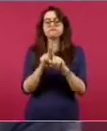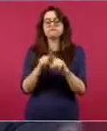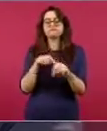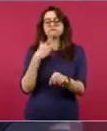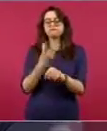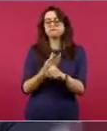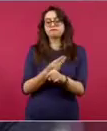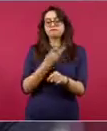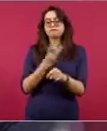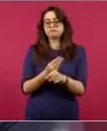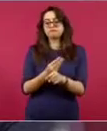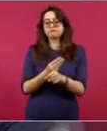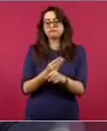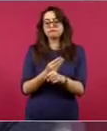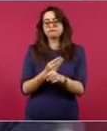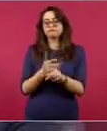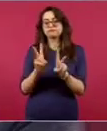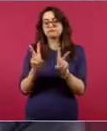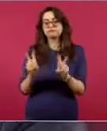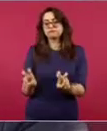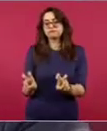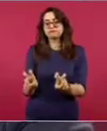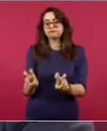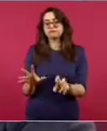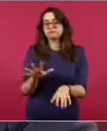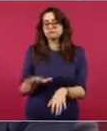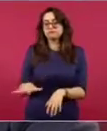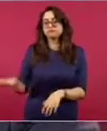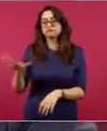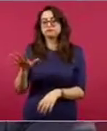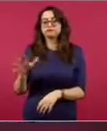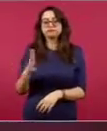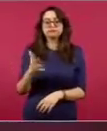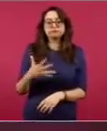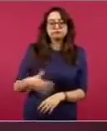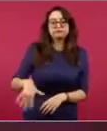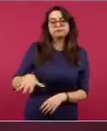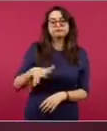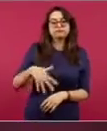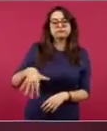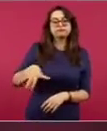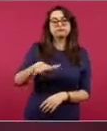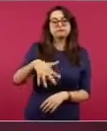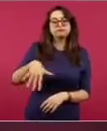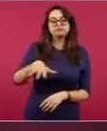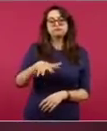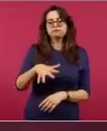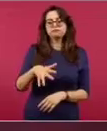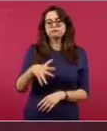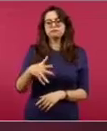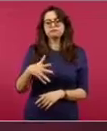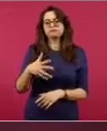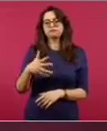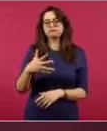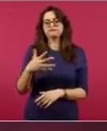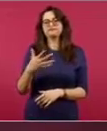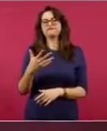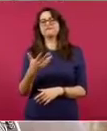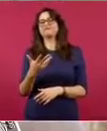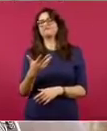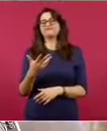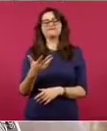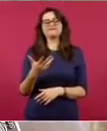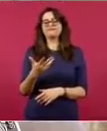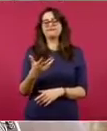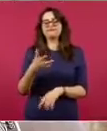los permisos de exploración, y efectivamente era inviable, como estábamos planteando, que se